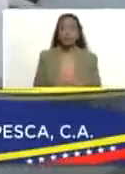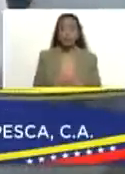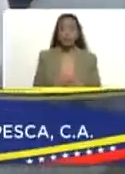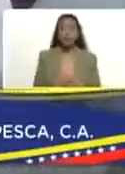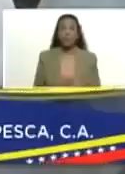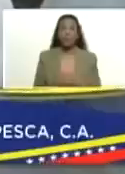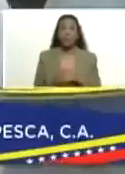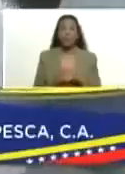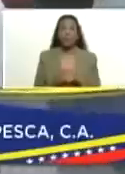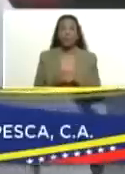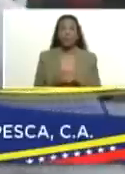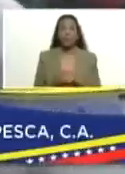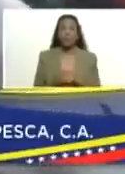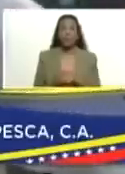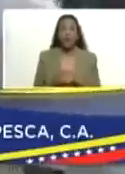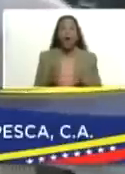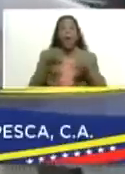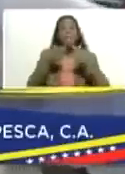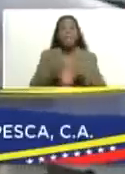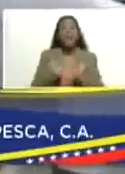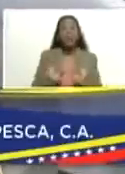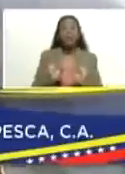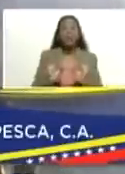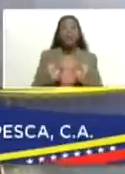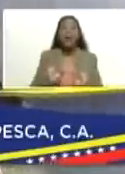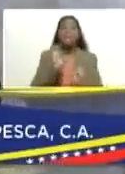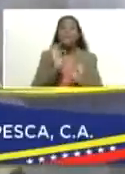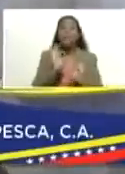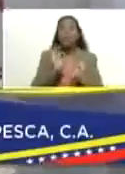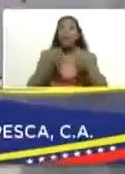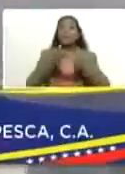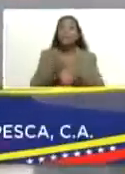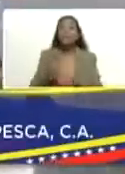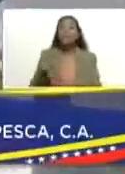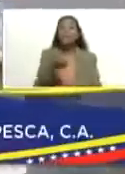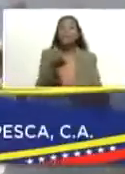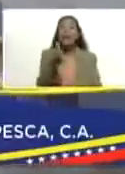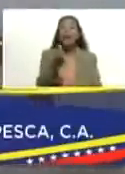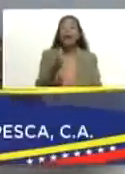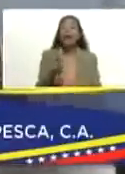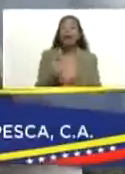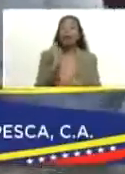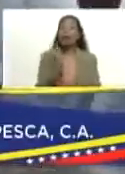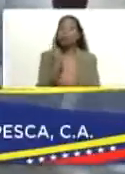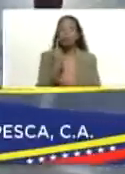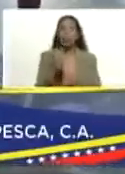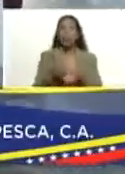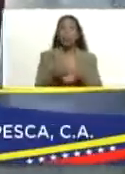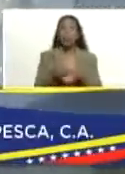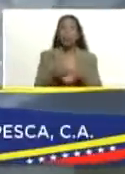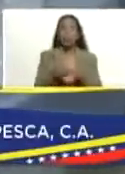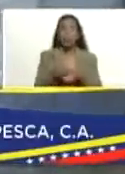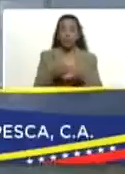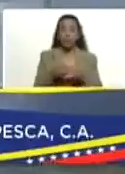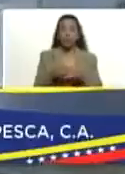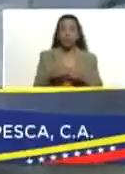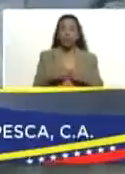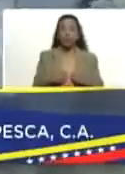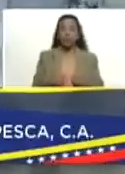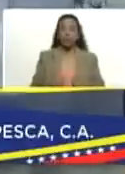capturadora de especies marinas, específicamente de pescado. Nosotros tenemos una